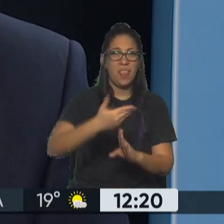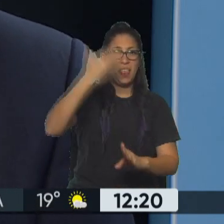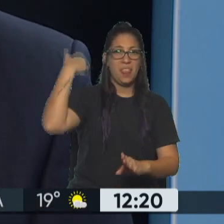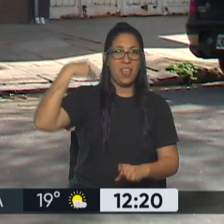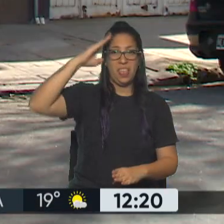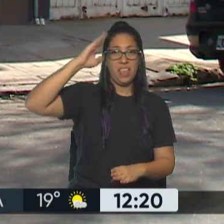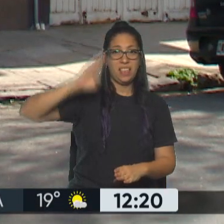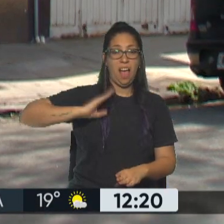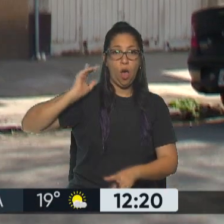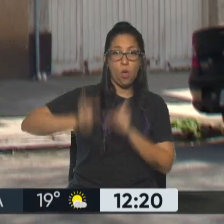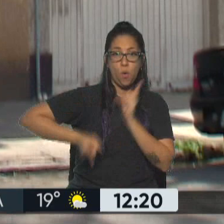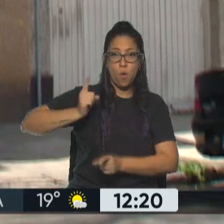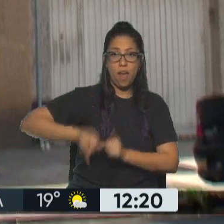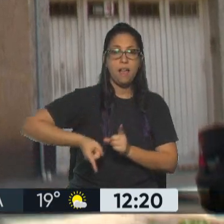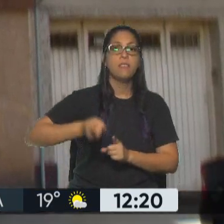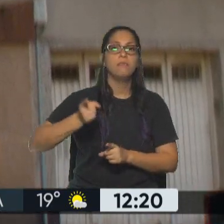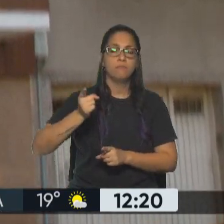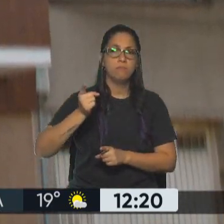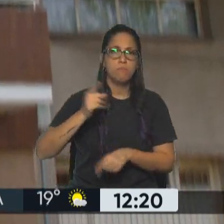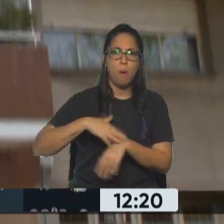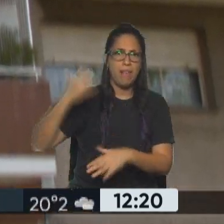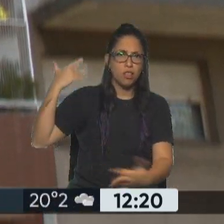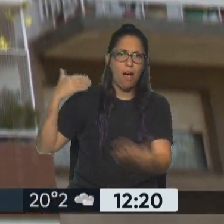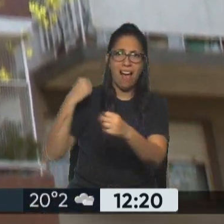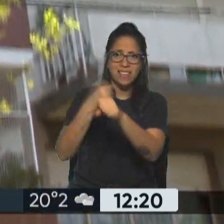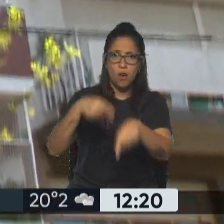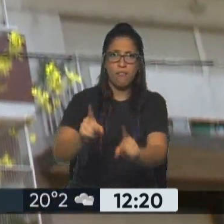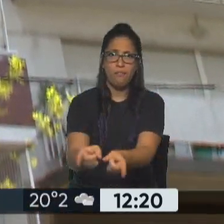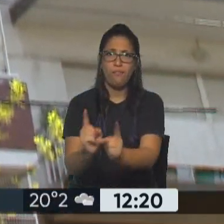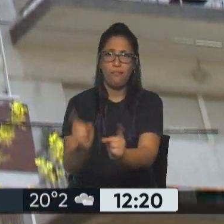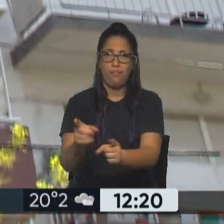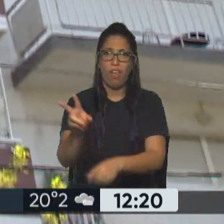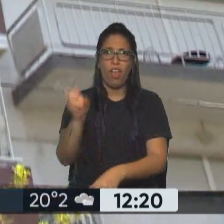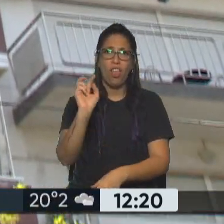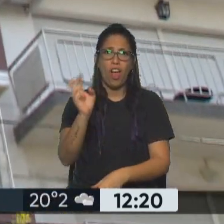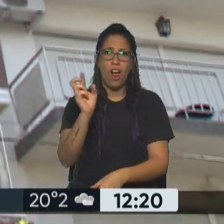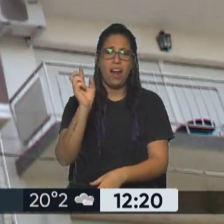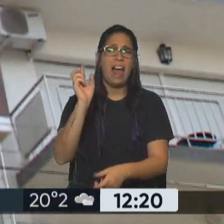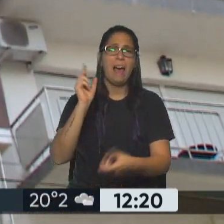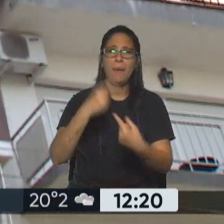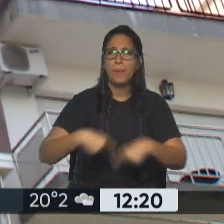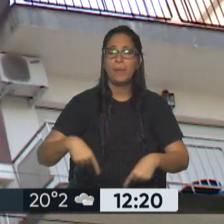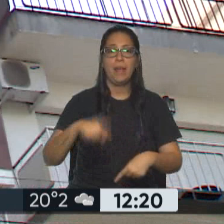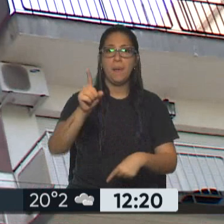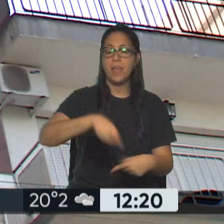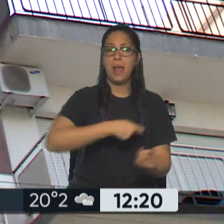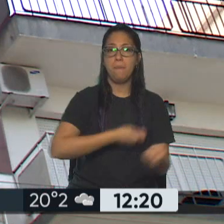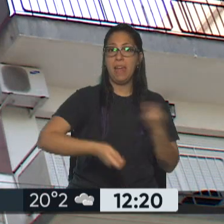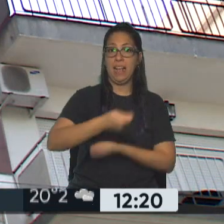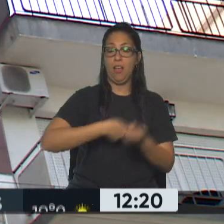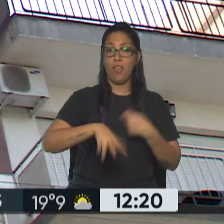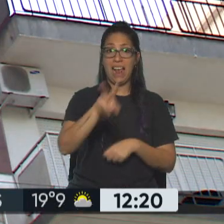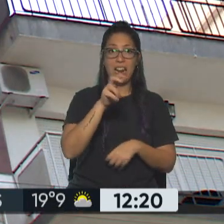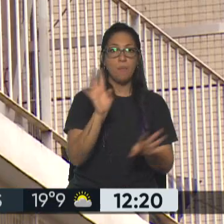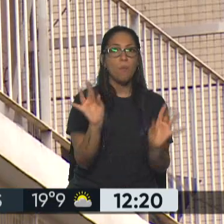la distancia que hay entre ingresos que se resienten y este precio dolarizado hacen que tengamos un mercado de alquileres